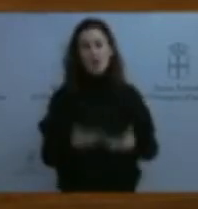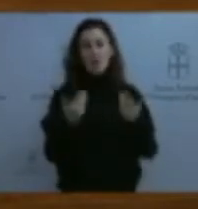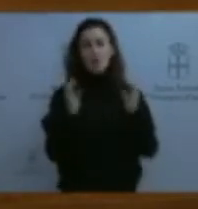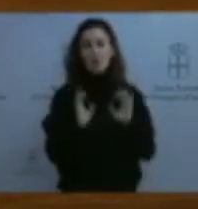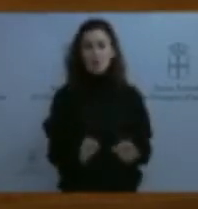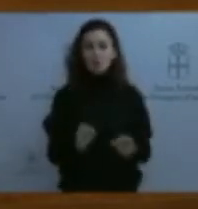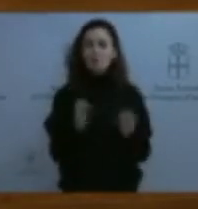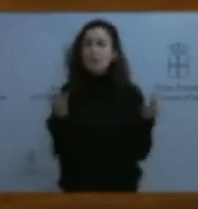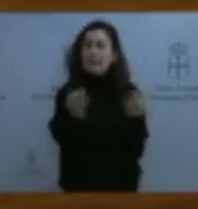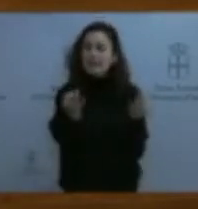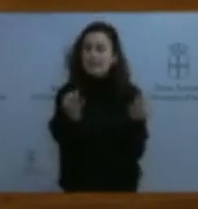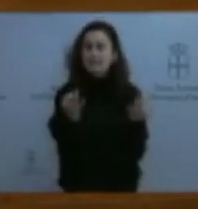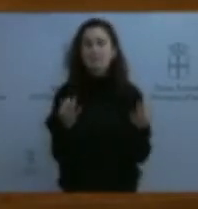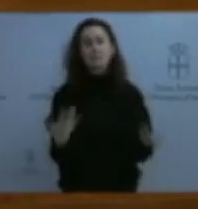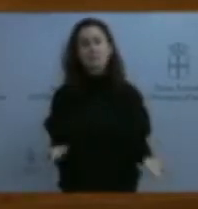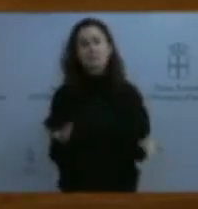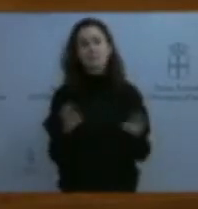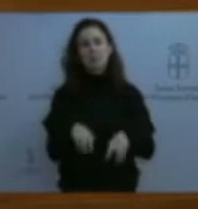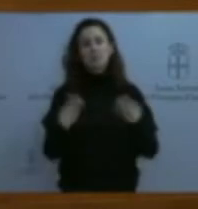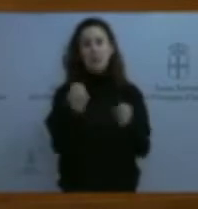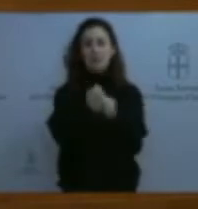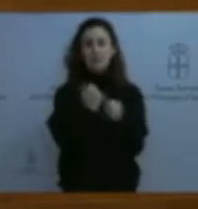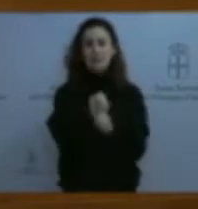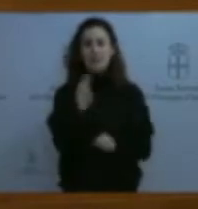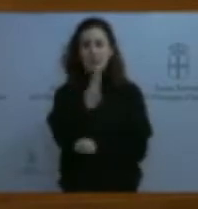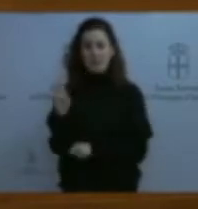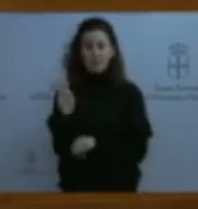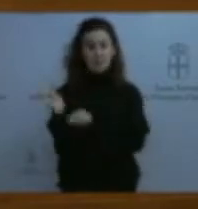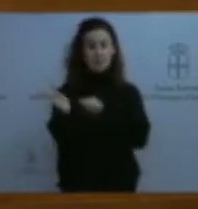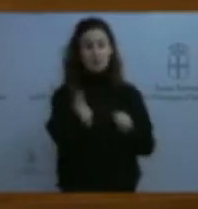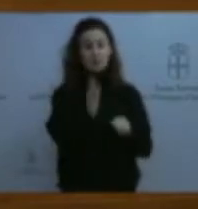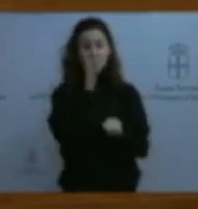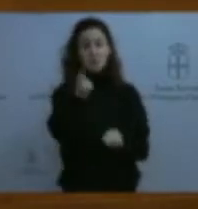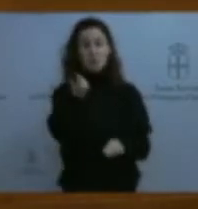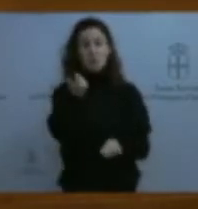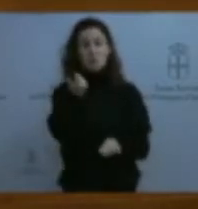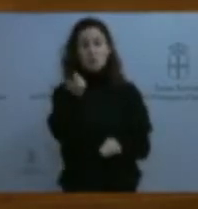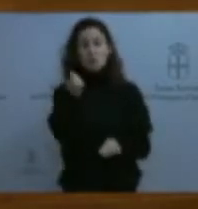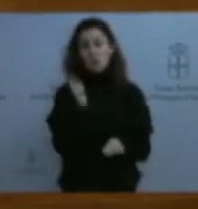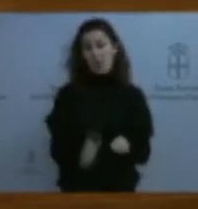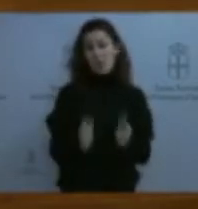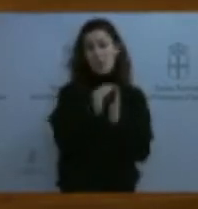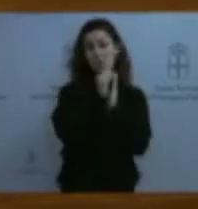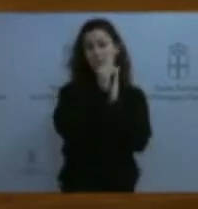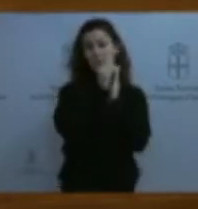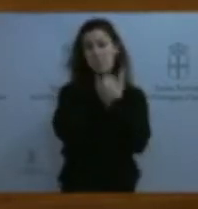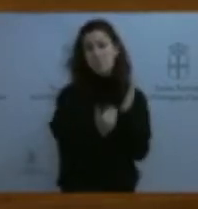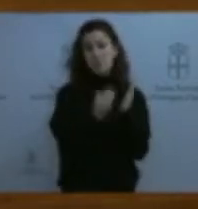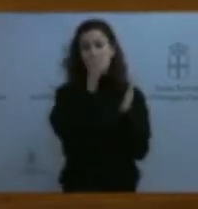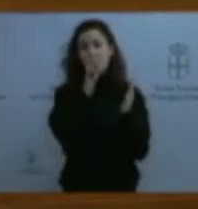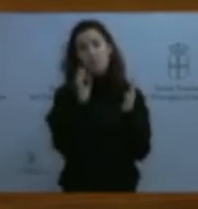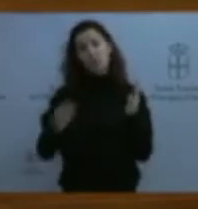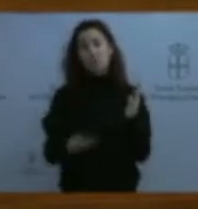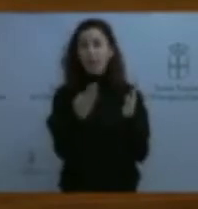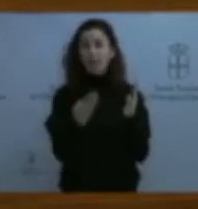tienen montada, ya está la reforma laboral del Partido Popular, que reduce el salario a los empleados que causan baja laboral, y así